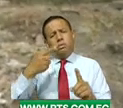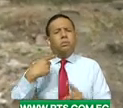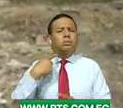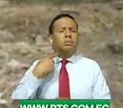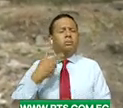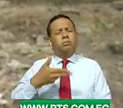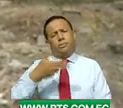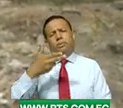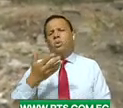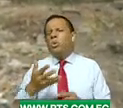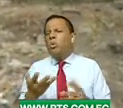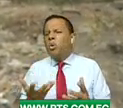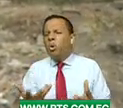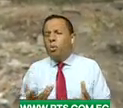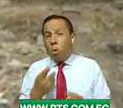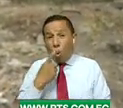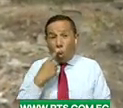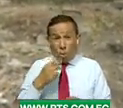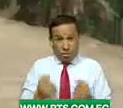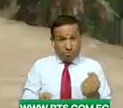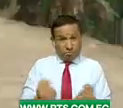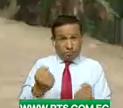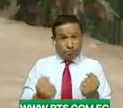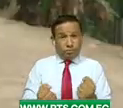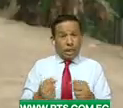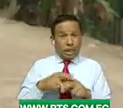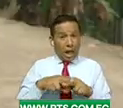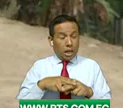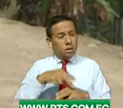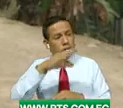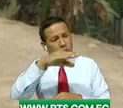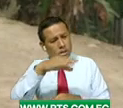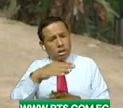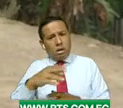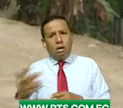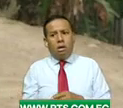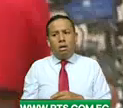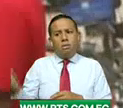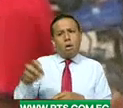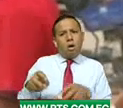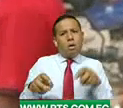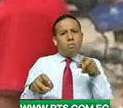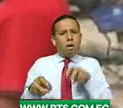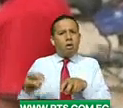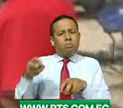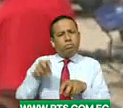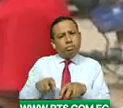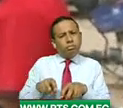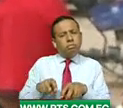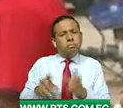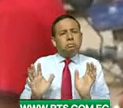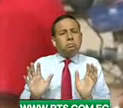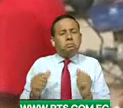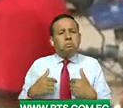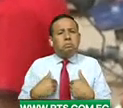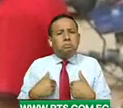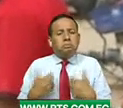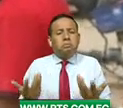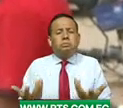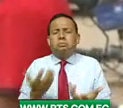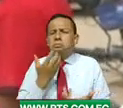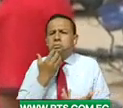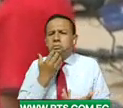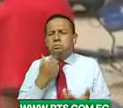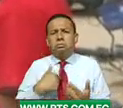cogió unas personas que le solicitaron una carrera, pero se trataban de sujetos peligrosos. Percatamos, ya que nosotros nos encontrábamos realizando un